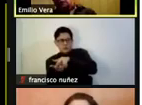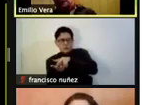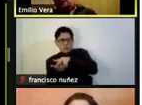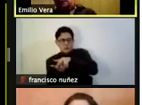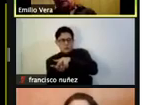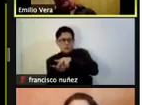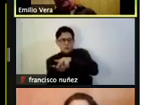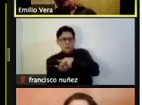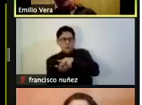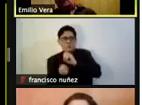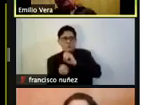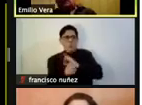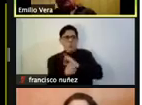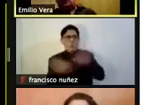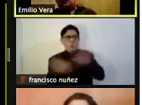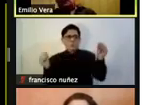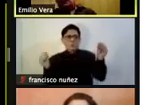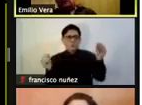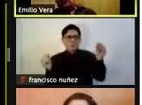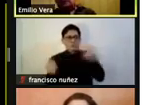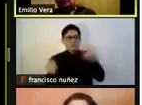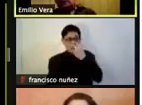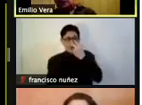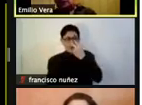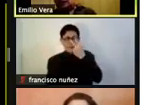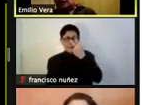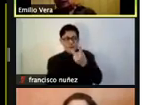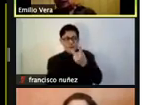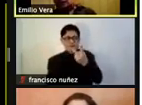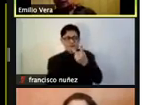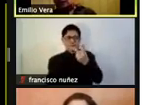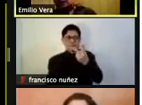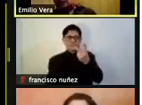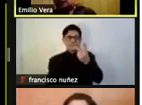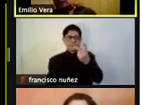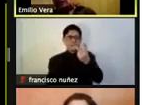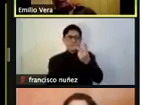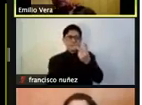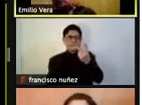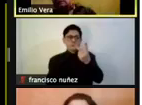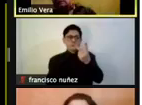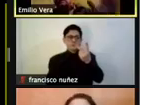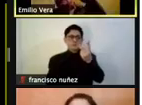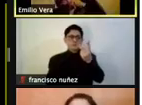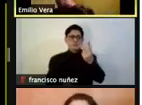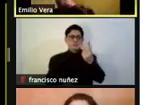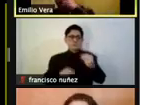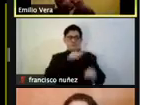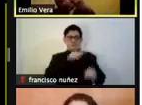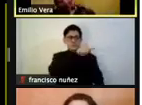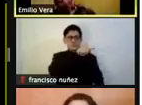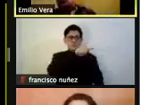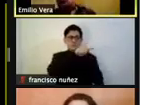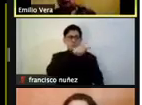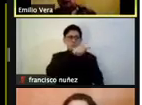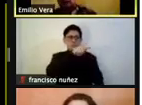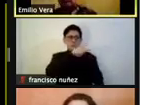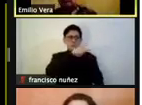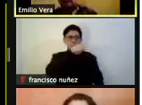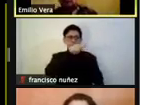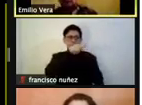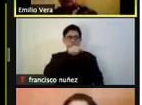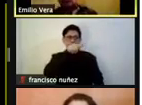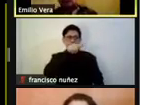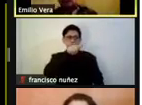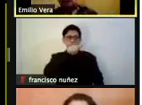Nosotros vemos que la señal llega hasta por aquí y de ahí pum, se vuelve muy tenue. Bueno, esas